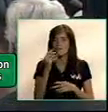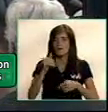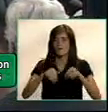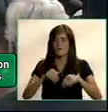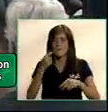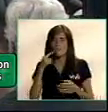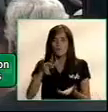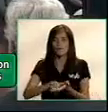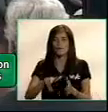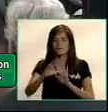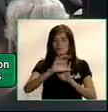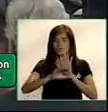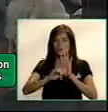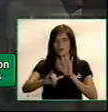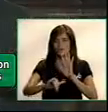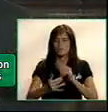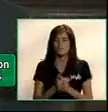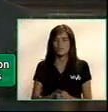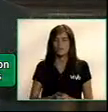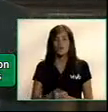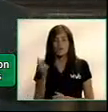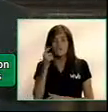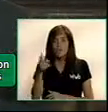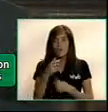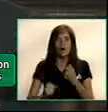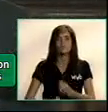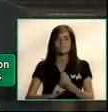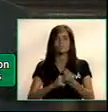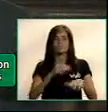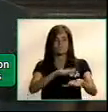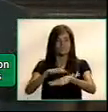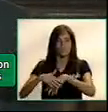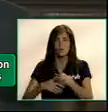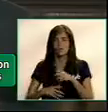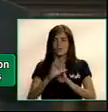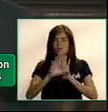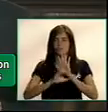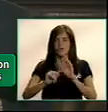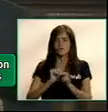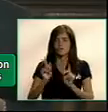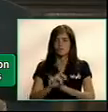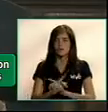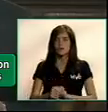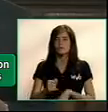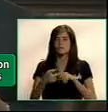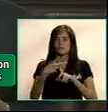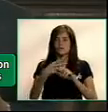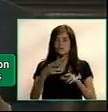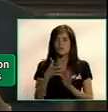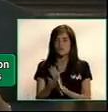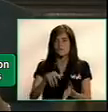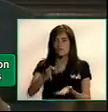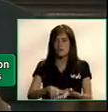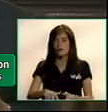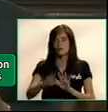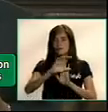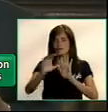una constituyente. El pueblo apoyó que se convocara una constituyente. El segundo referéndum para aprobar una